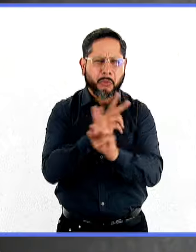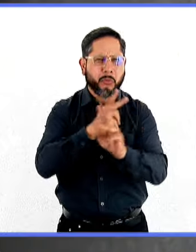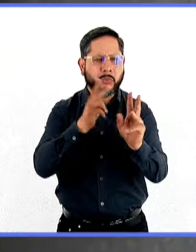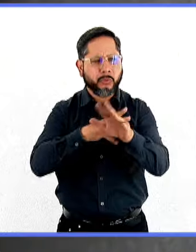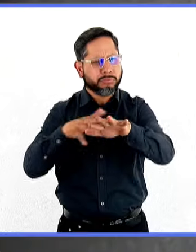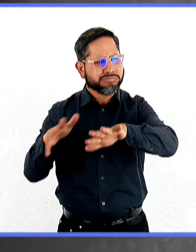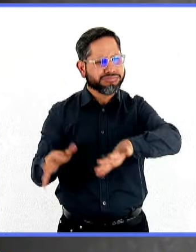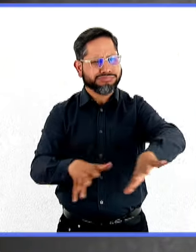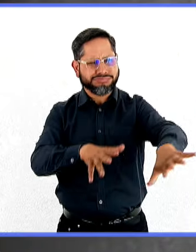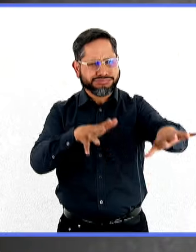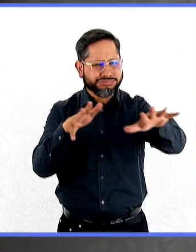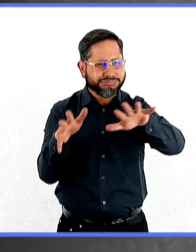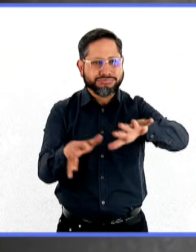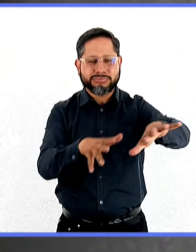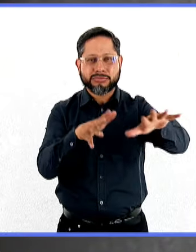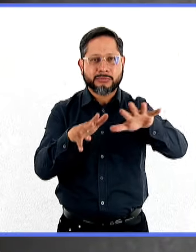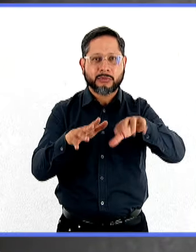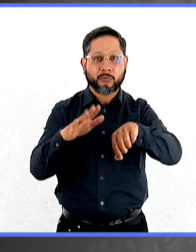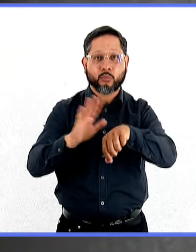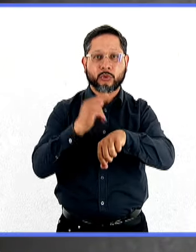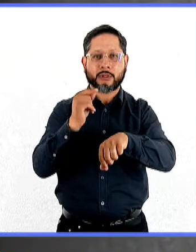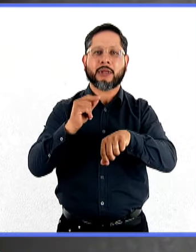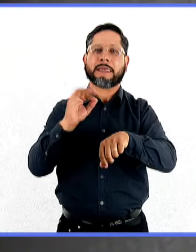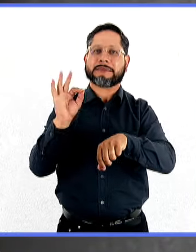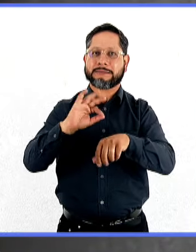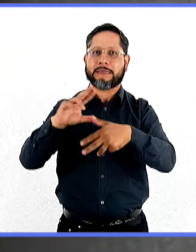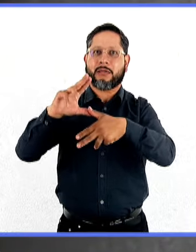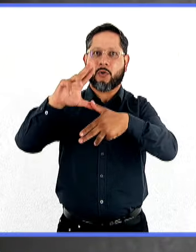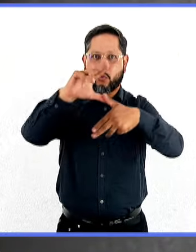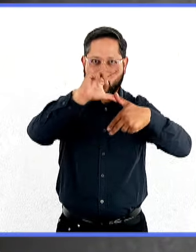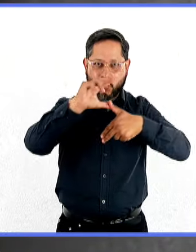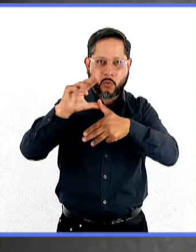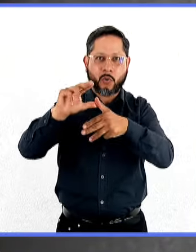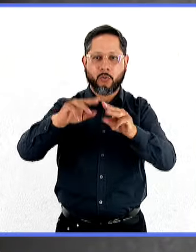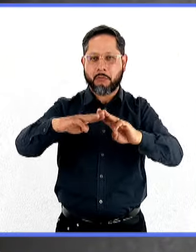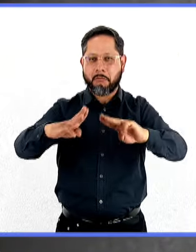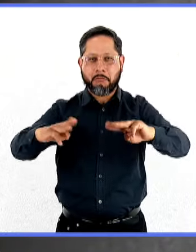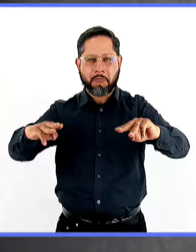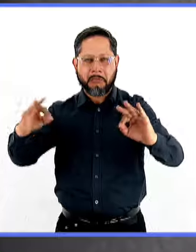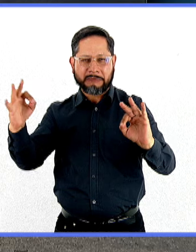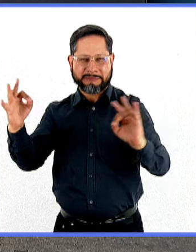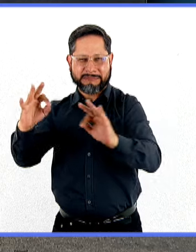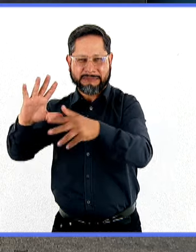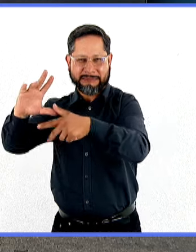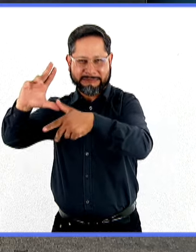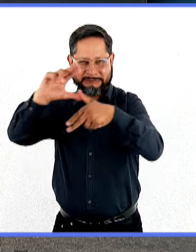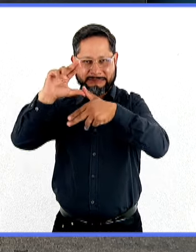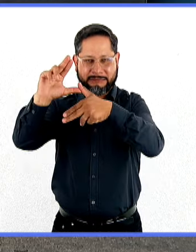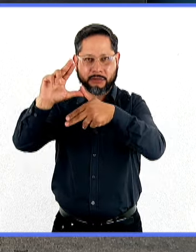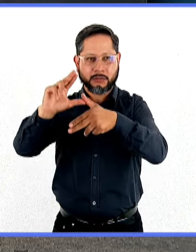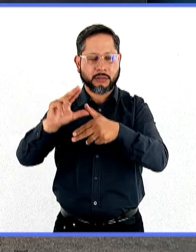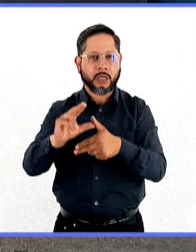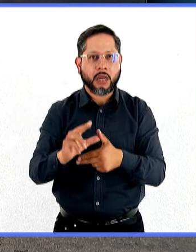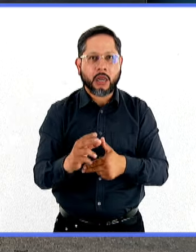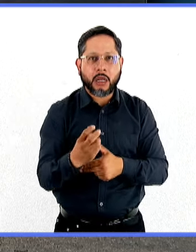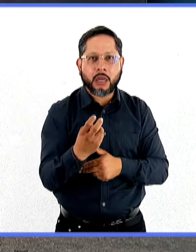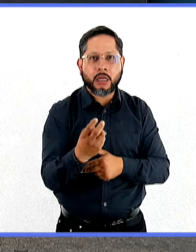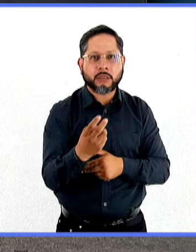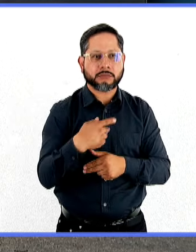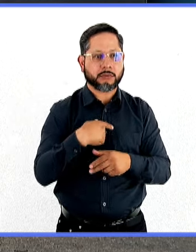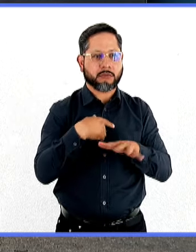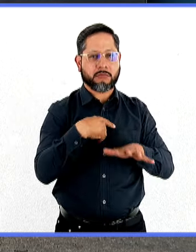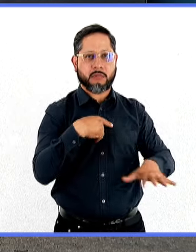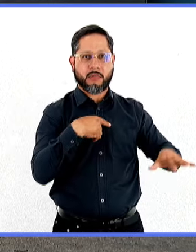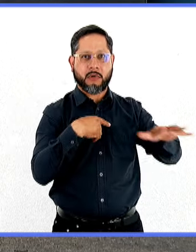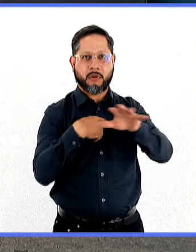ocasiones están asociados a la presencia de Huracanes tormentas tropicales y demás que hace que también en la selva y en